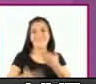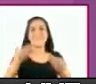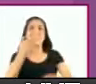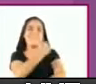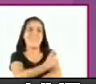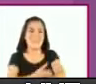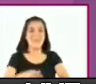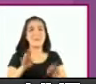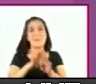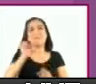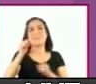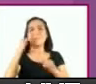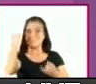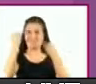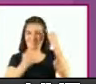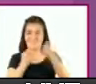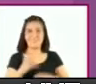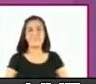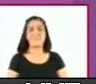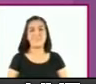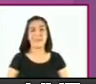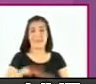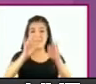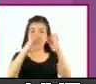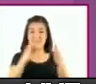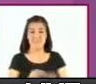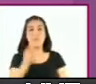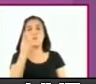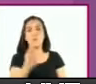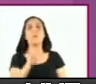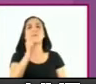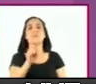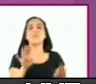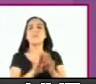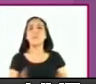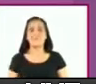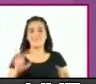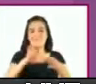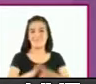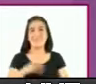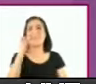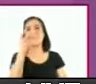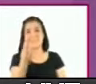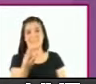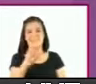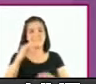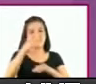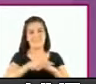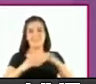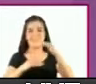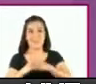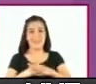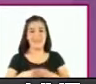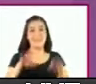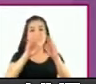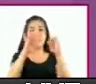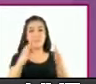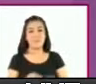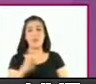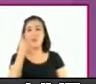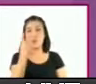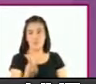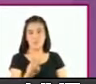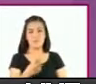y a la recreación. La figura 1 está formada por 3 bloques, la figura 2 por